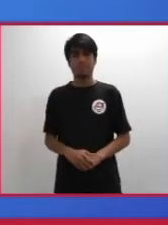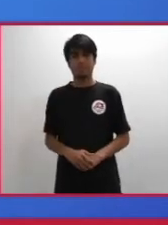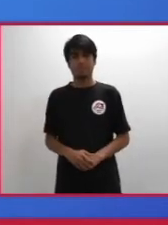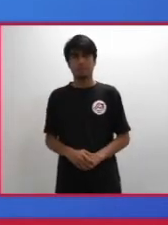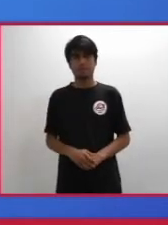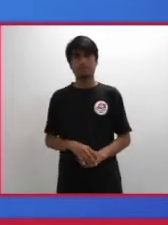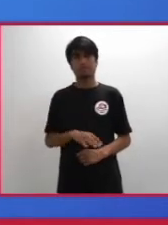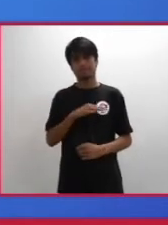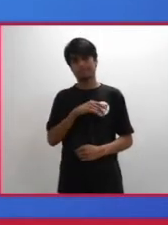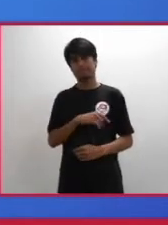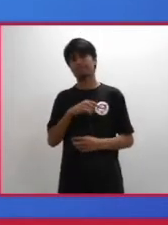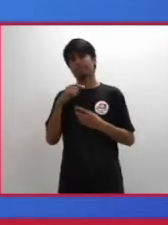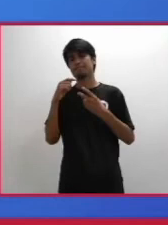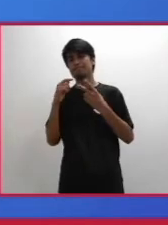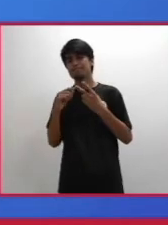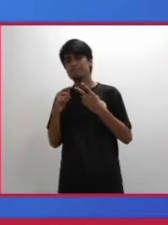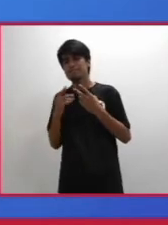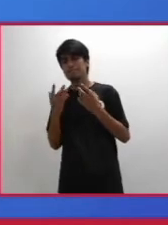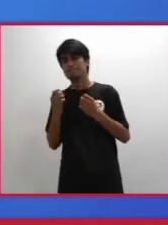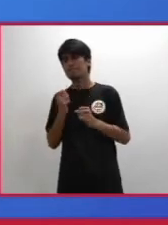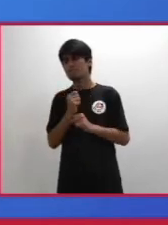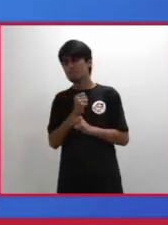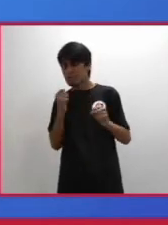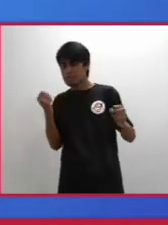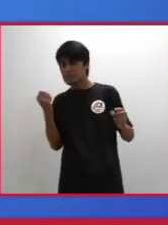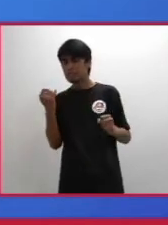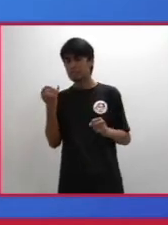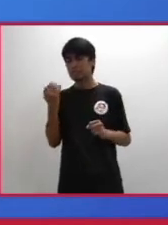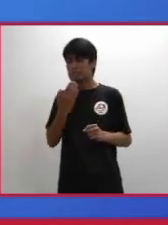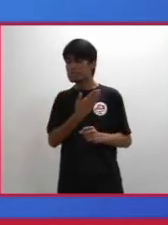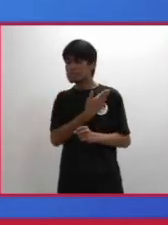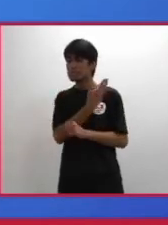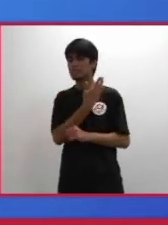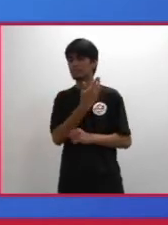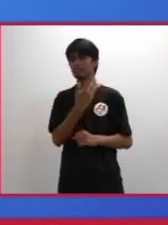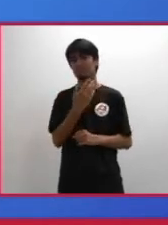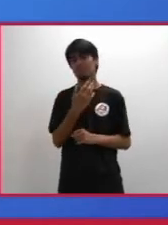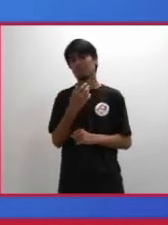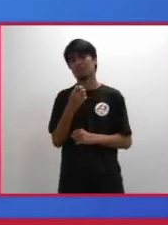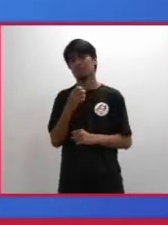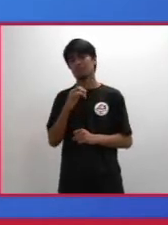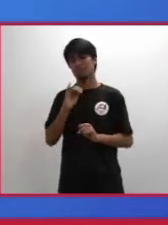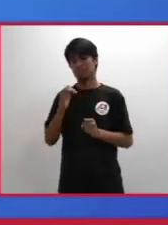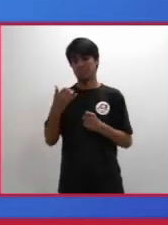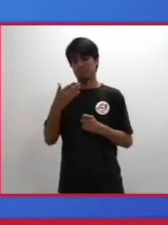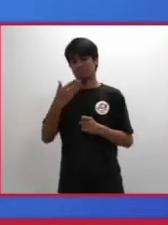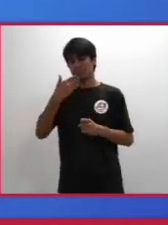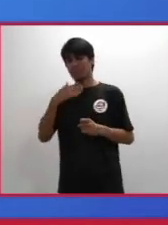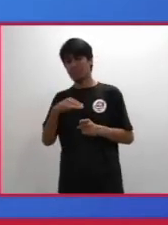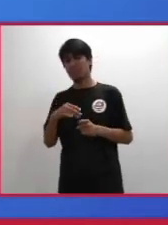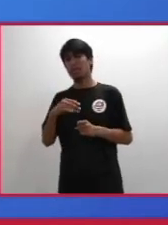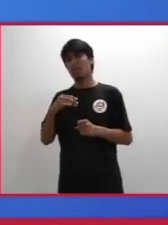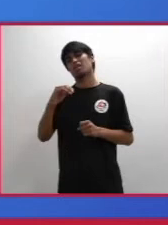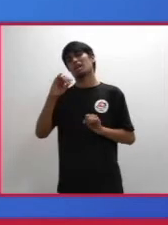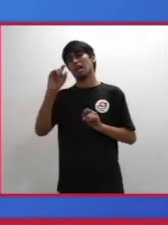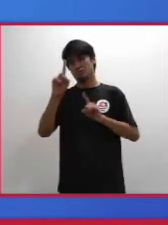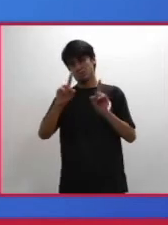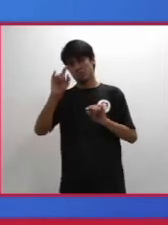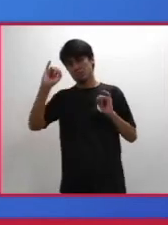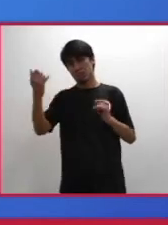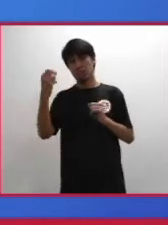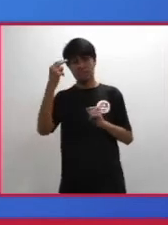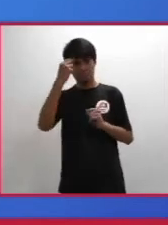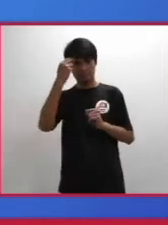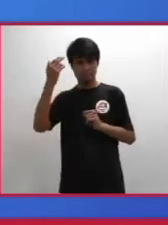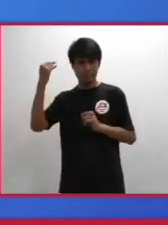Otra situación que puede darse y que ya entiendo hubieron experiencias